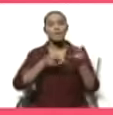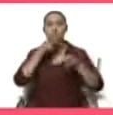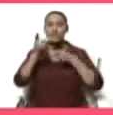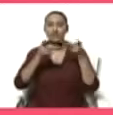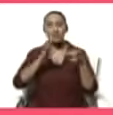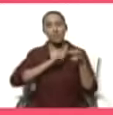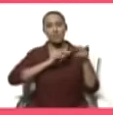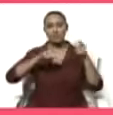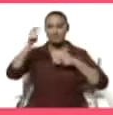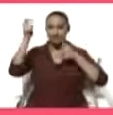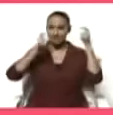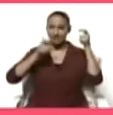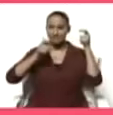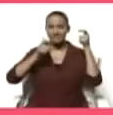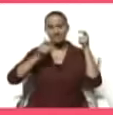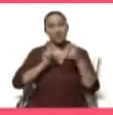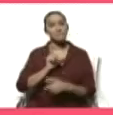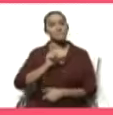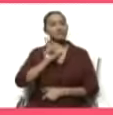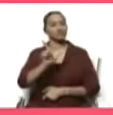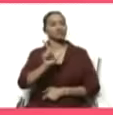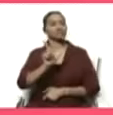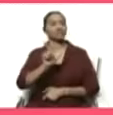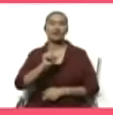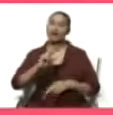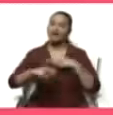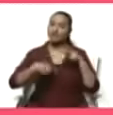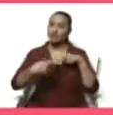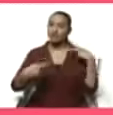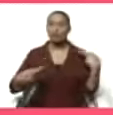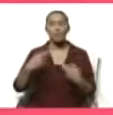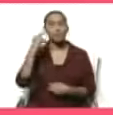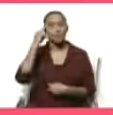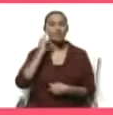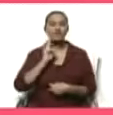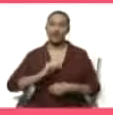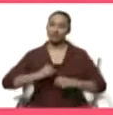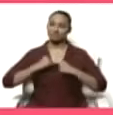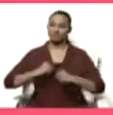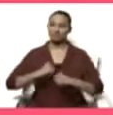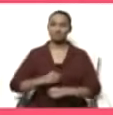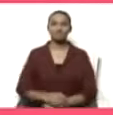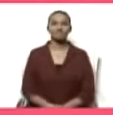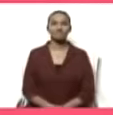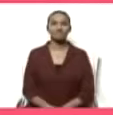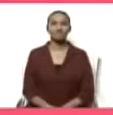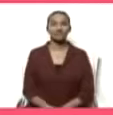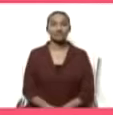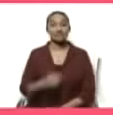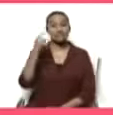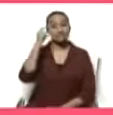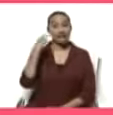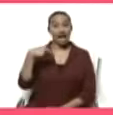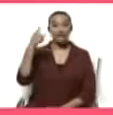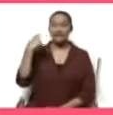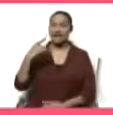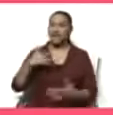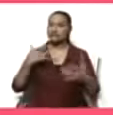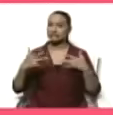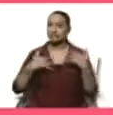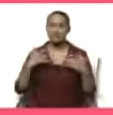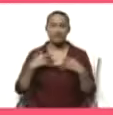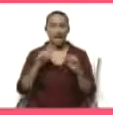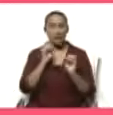partido vanguardia de la Revolución bolivariana ayer hicimos una extraordinaria actividad